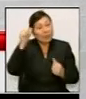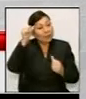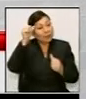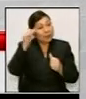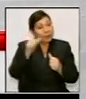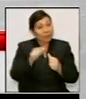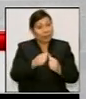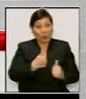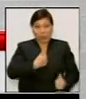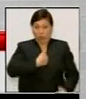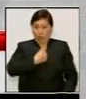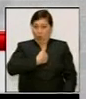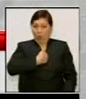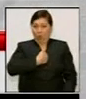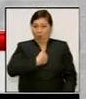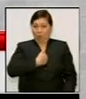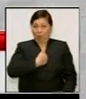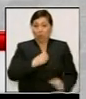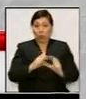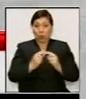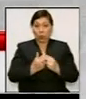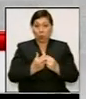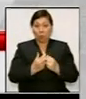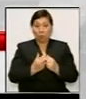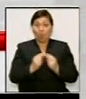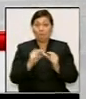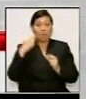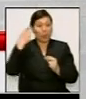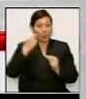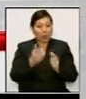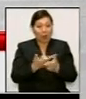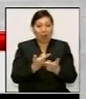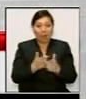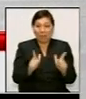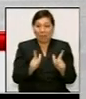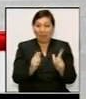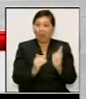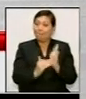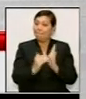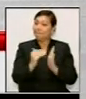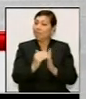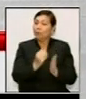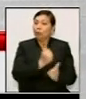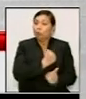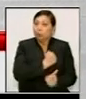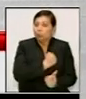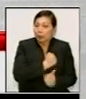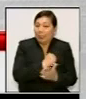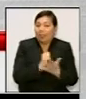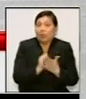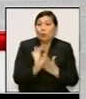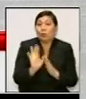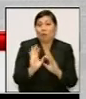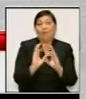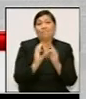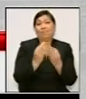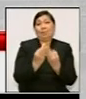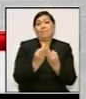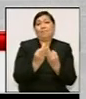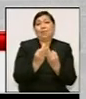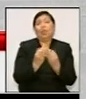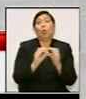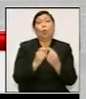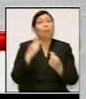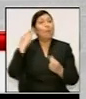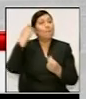a título personal y en nombre de la bancada liberal, con el más grande de los afectos, y a su familia y a su